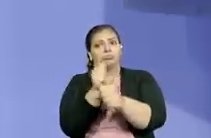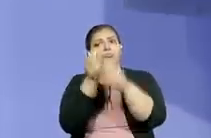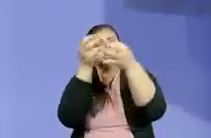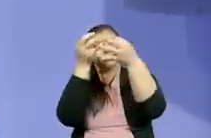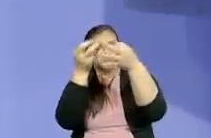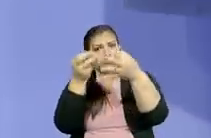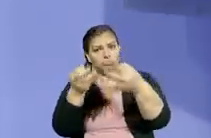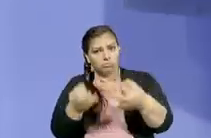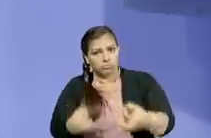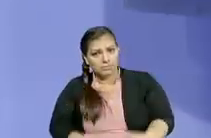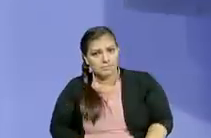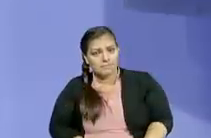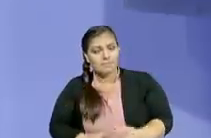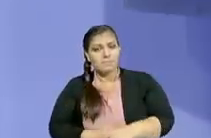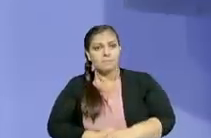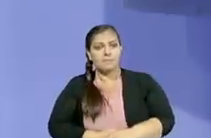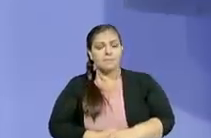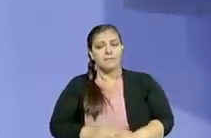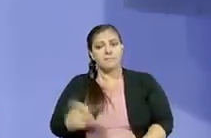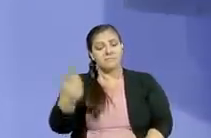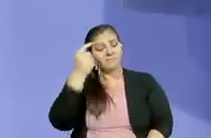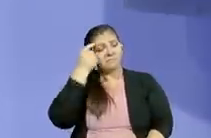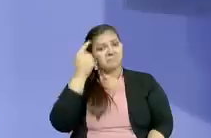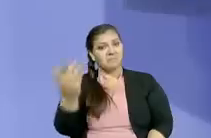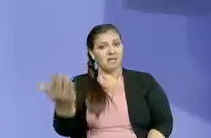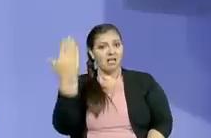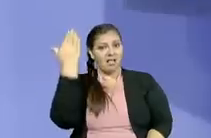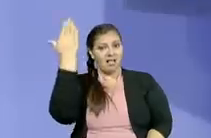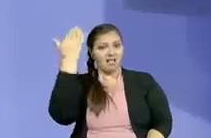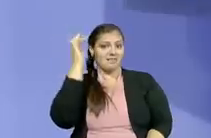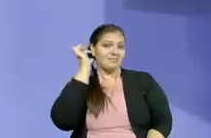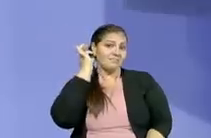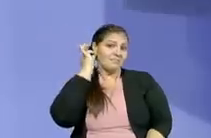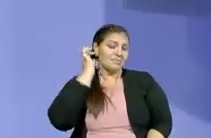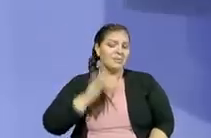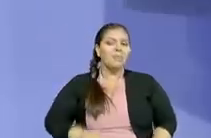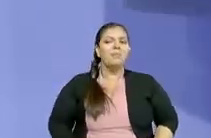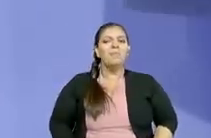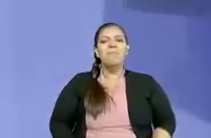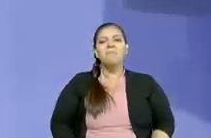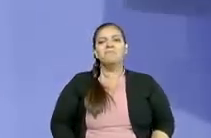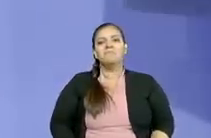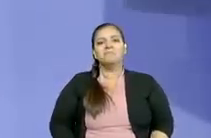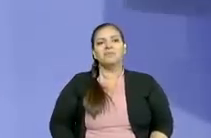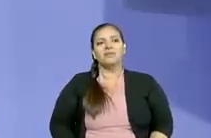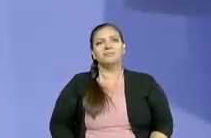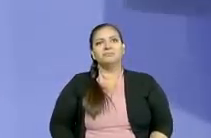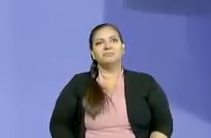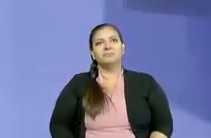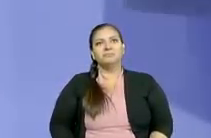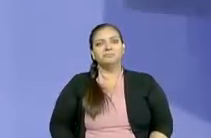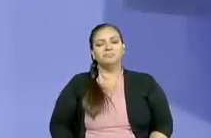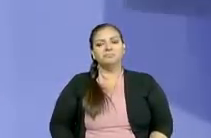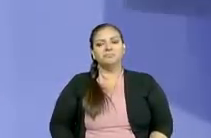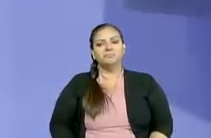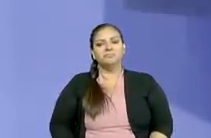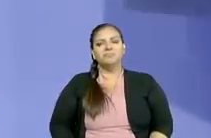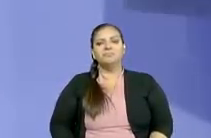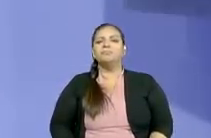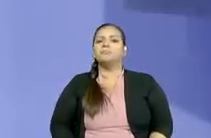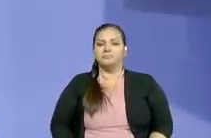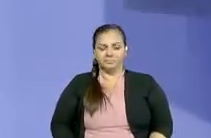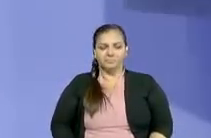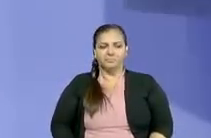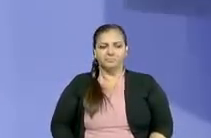de la mano de quien sea, para mí, la alcaldesa de Guayaquil. No porque sea social cristiana.